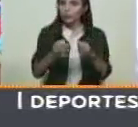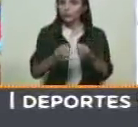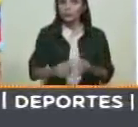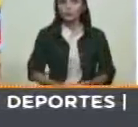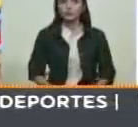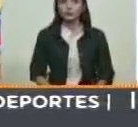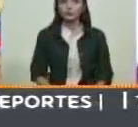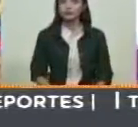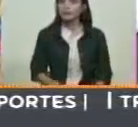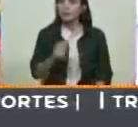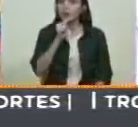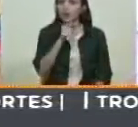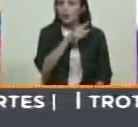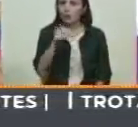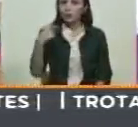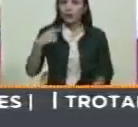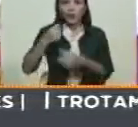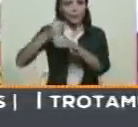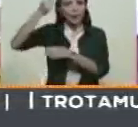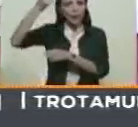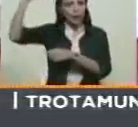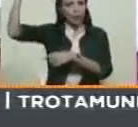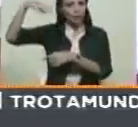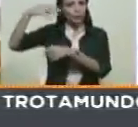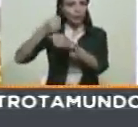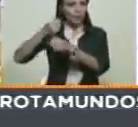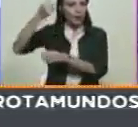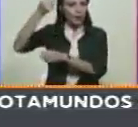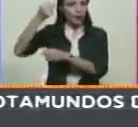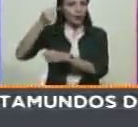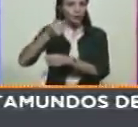quienes de ustedes tienen paraguas por ejemplo